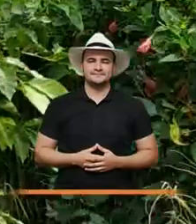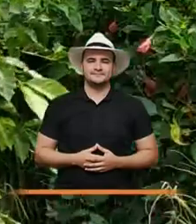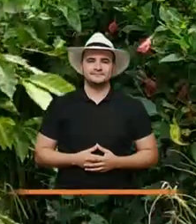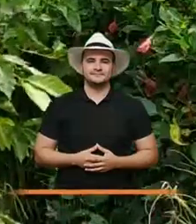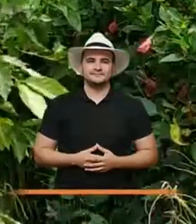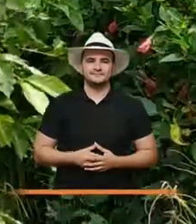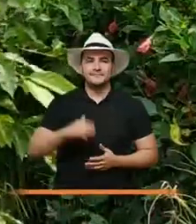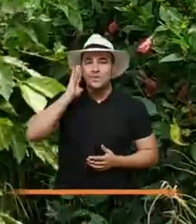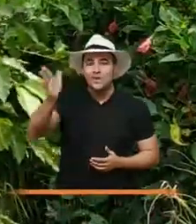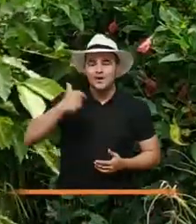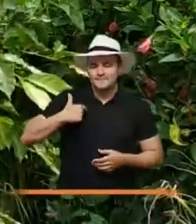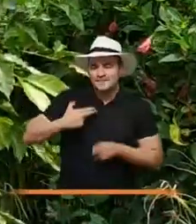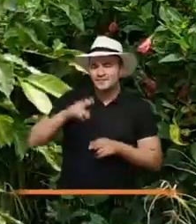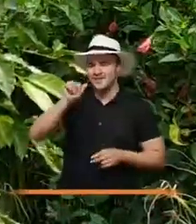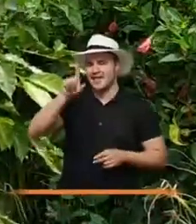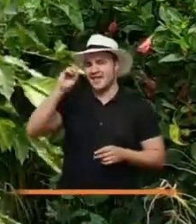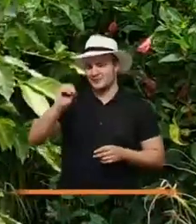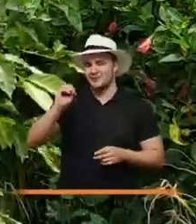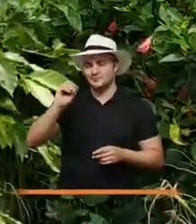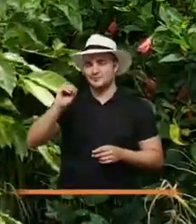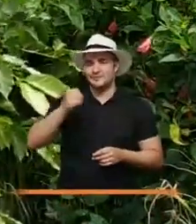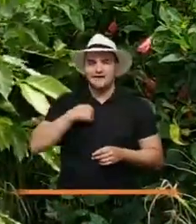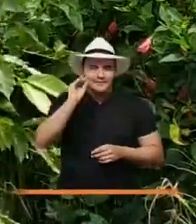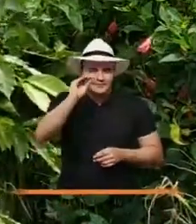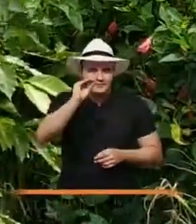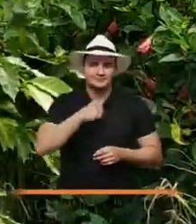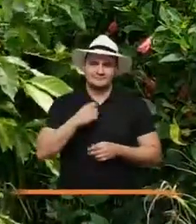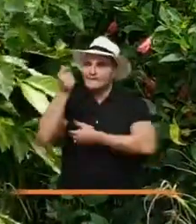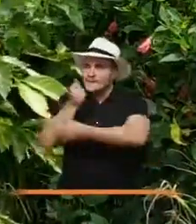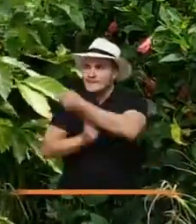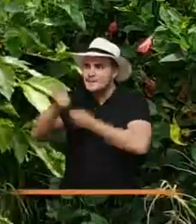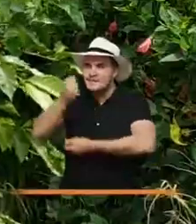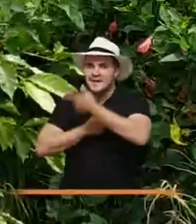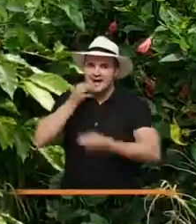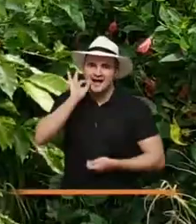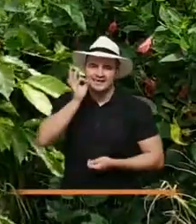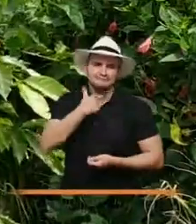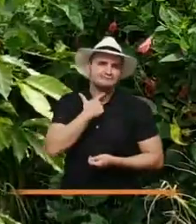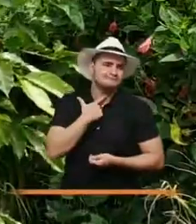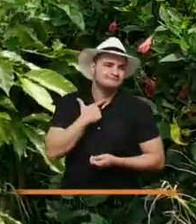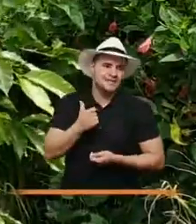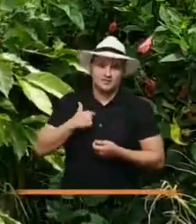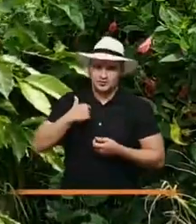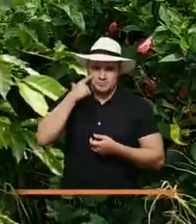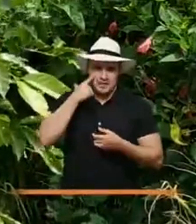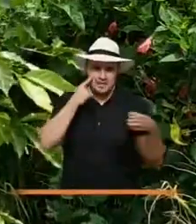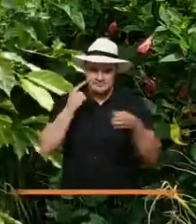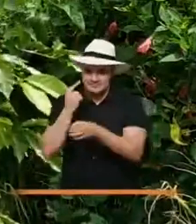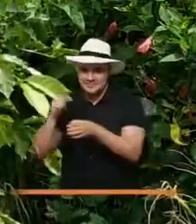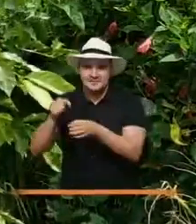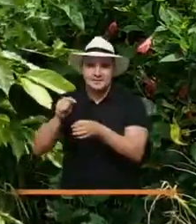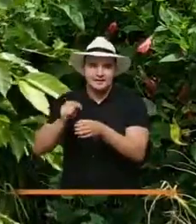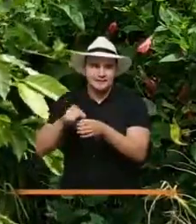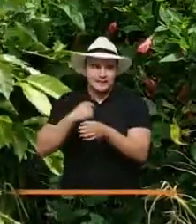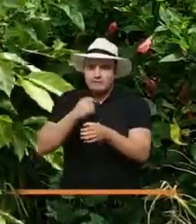hola soy alto julián ocampo y como me gusta tanto el café me compré esta maquinita muy moderna vea para hacer